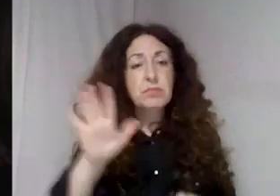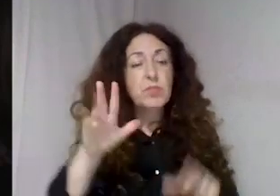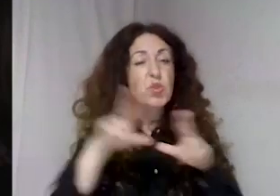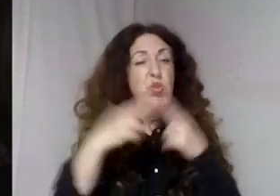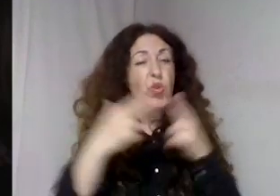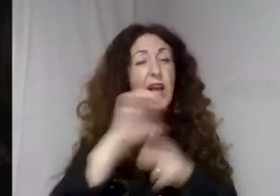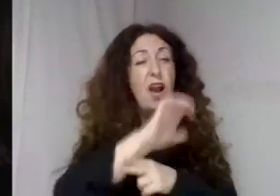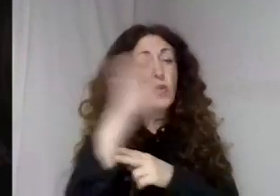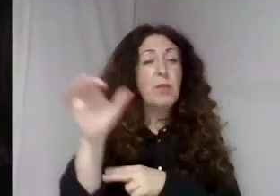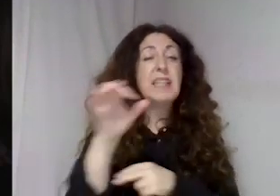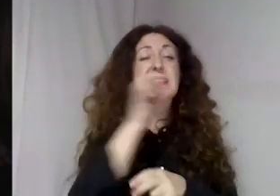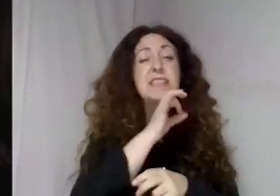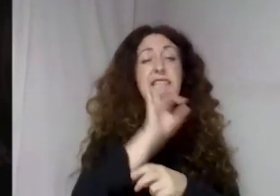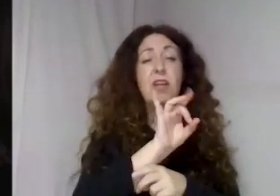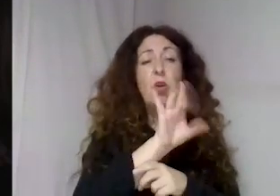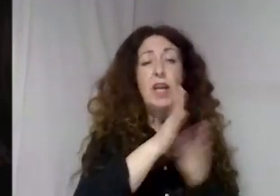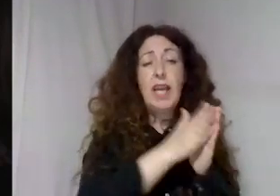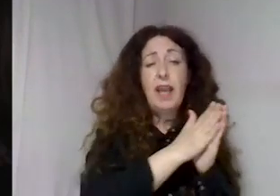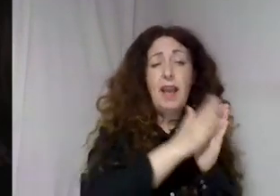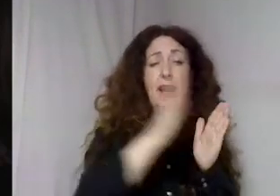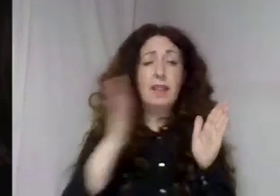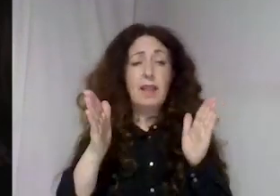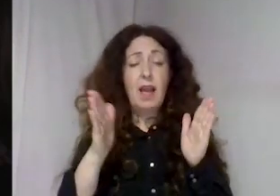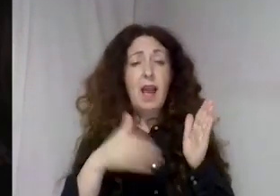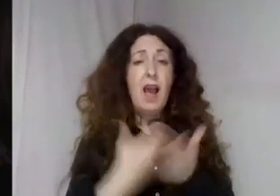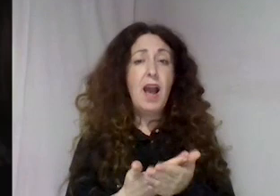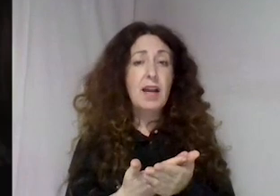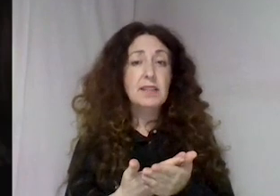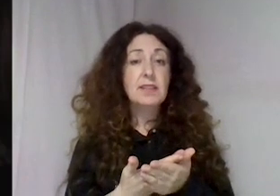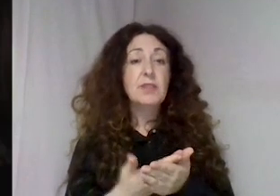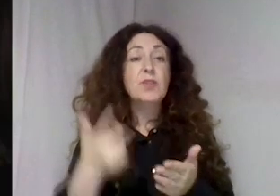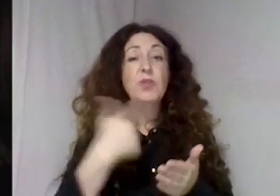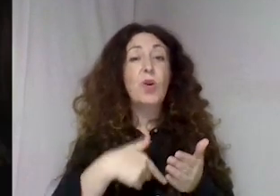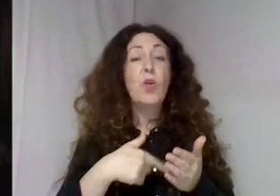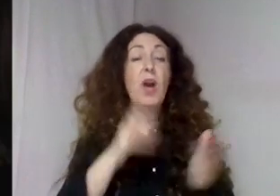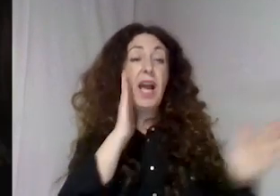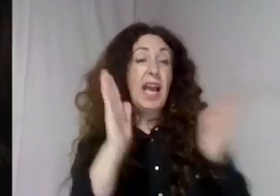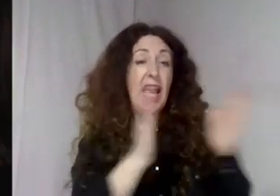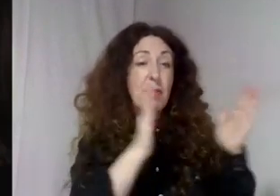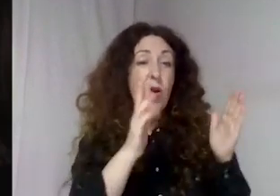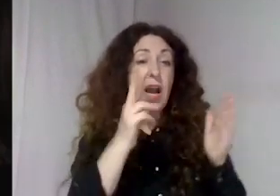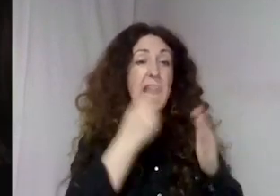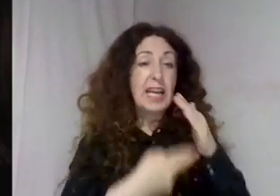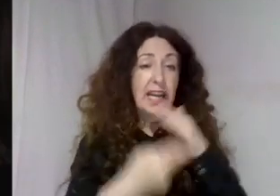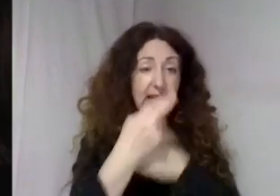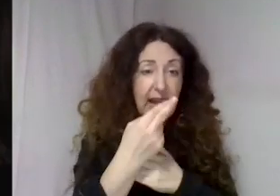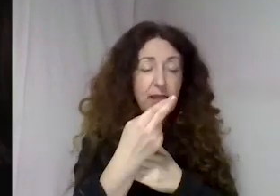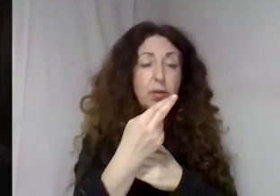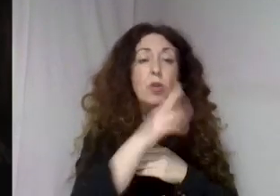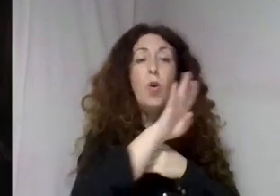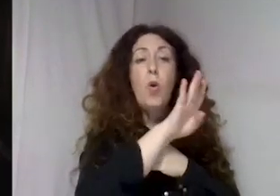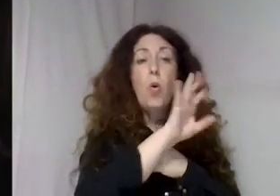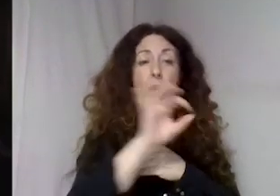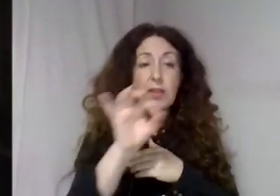razones muy extrañas, pero que realmente han estado muy bien estudiadas, se apropia de la sociedad europea